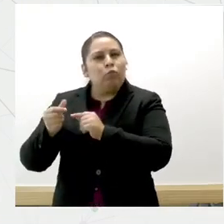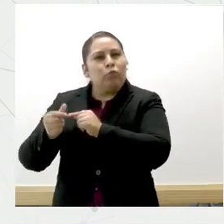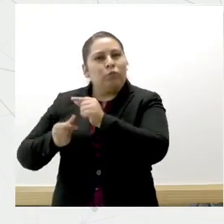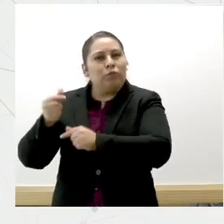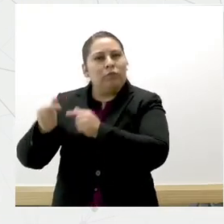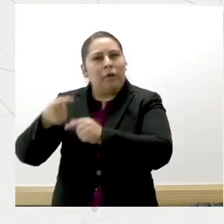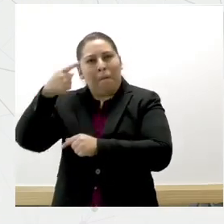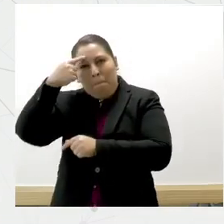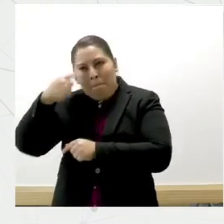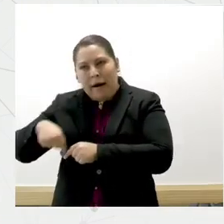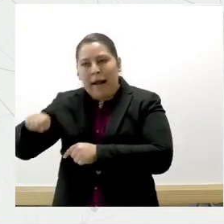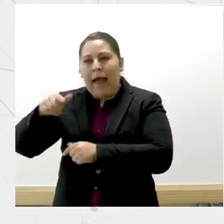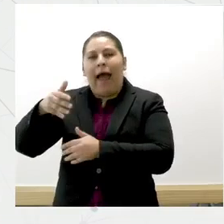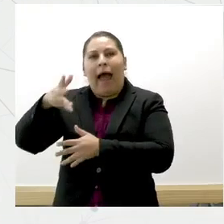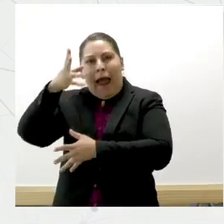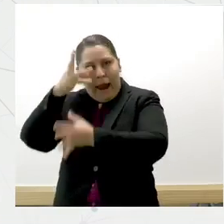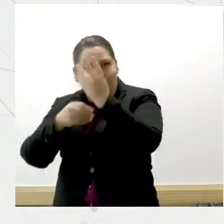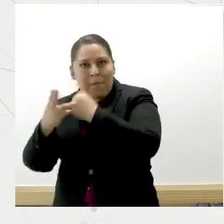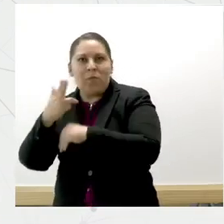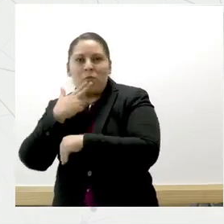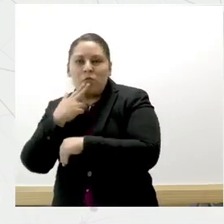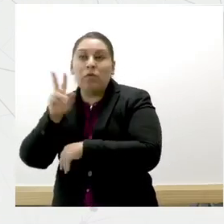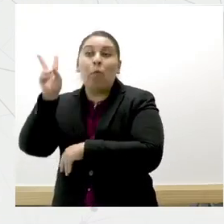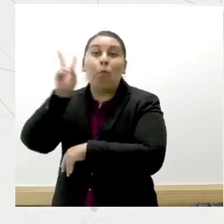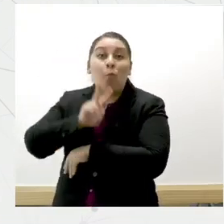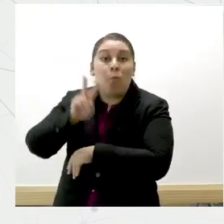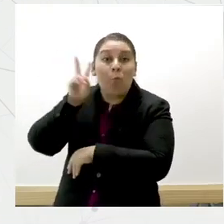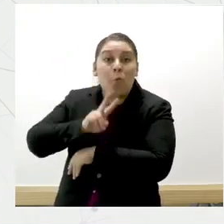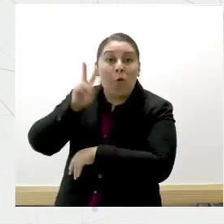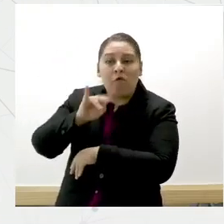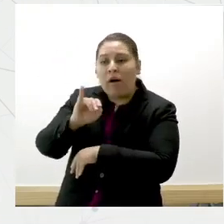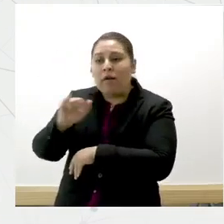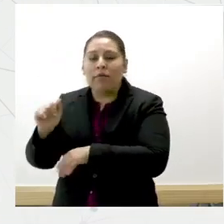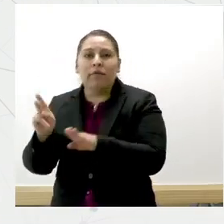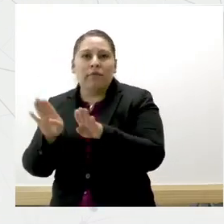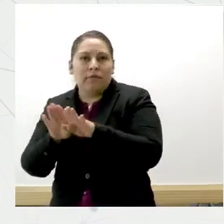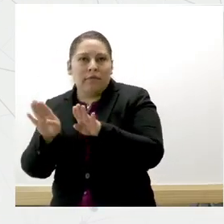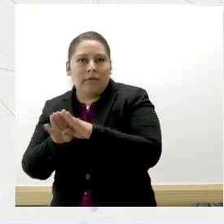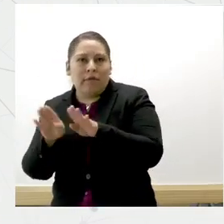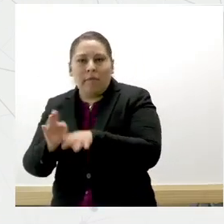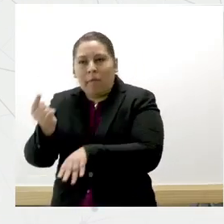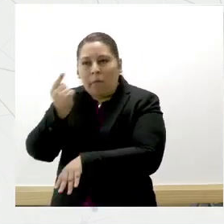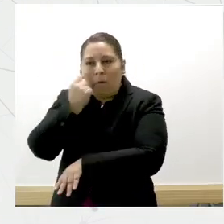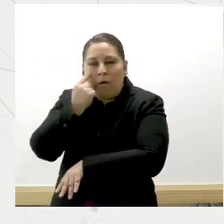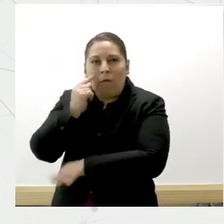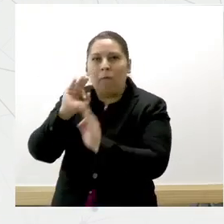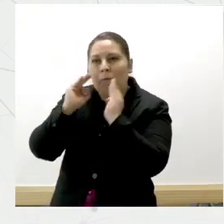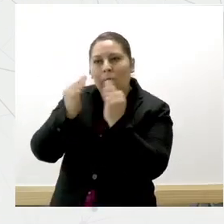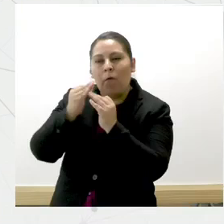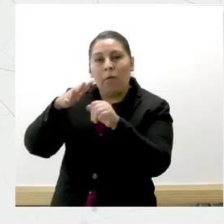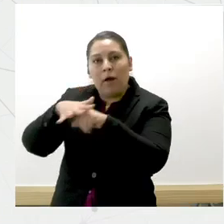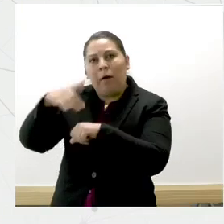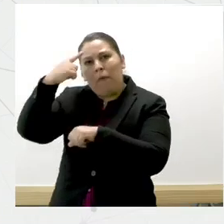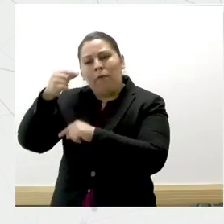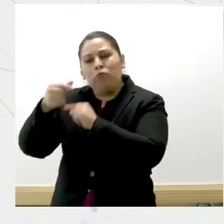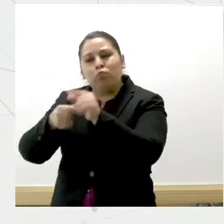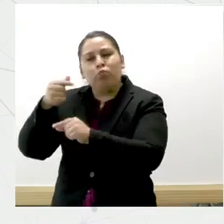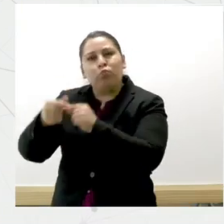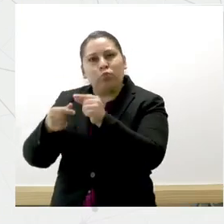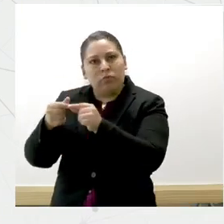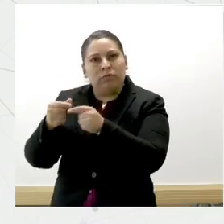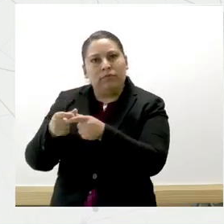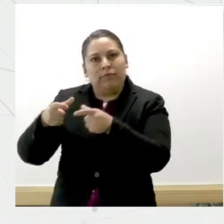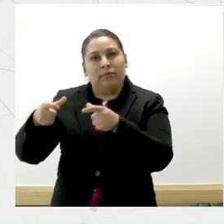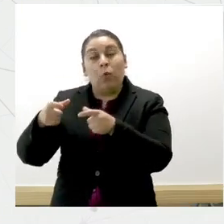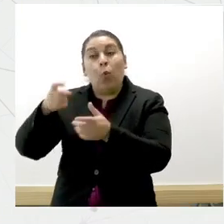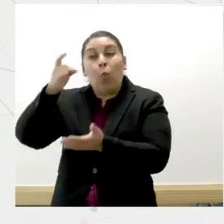los entrenamientos, se pueda probar precisamente con todos los elementos de la inteligencia artificial y se pueda sacar adelante. Específicamente para el sector